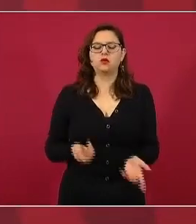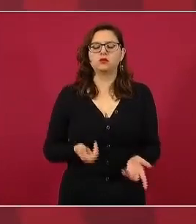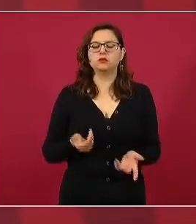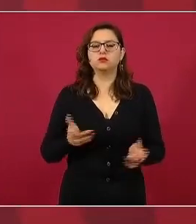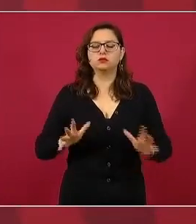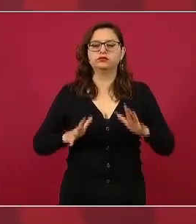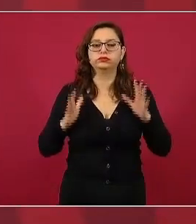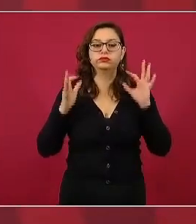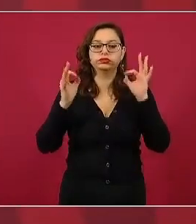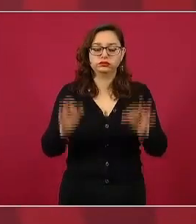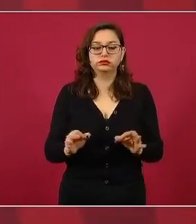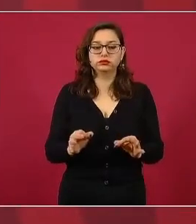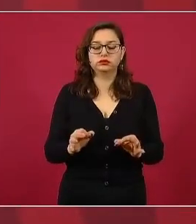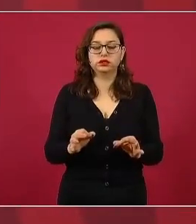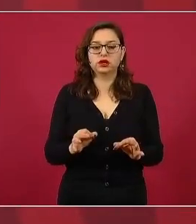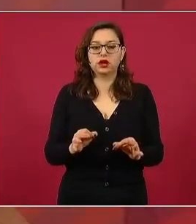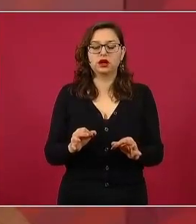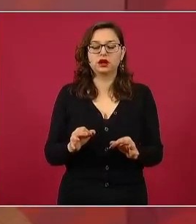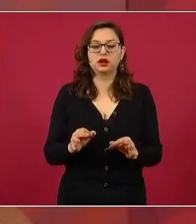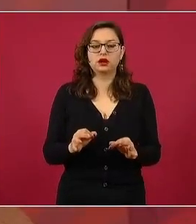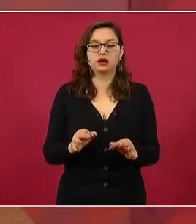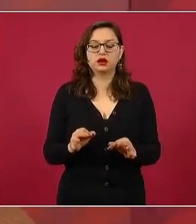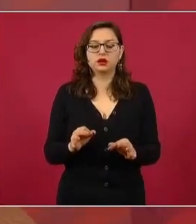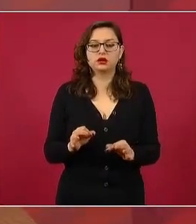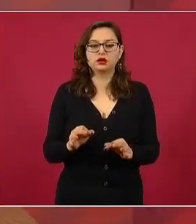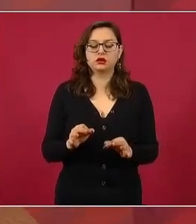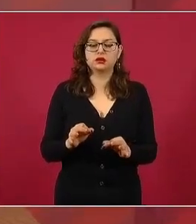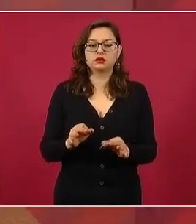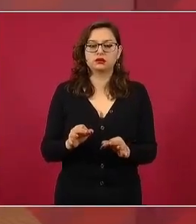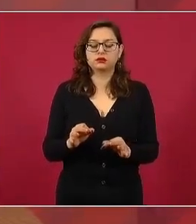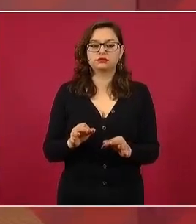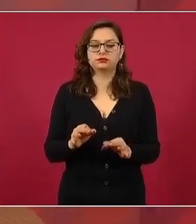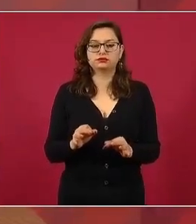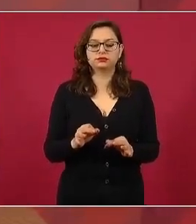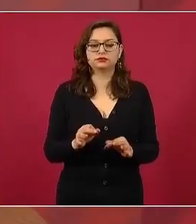Palavicini, que